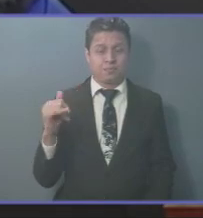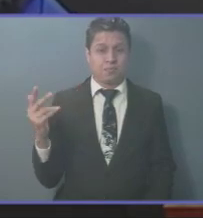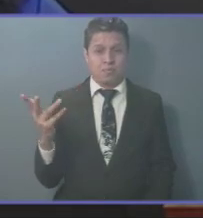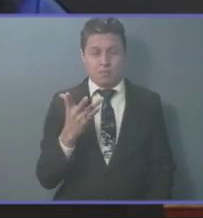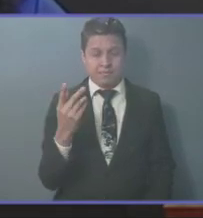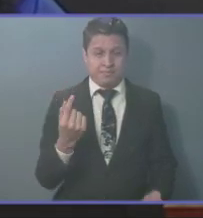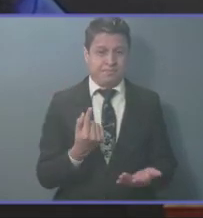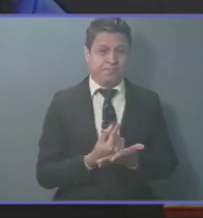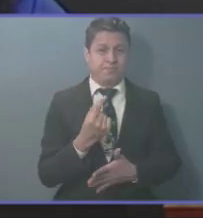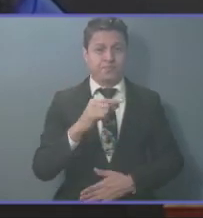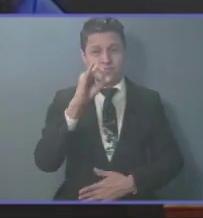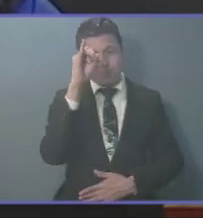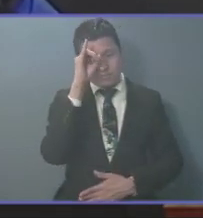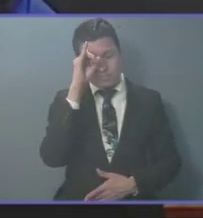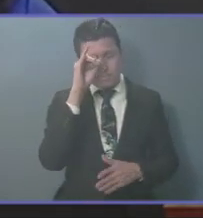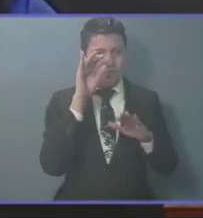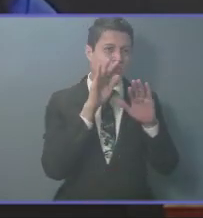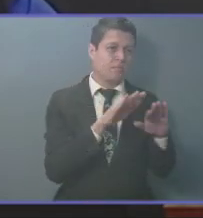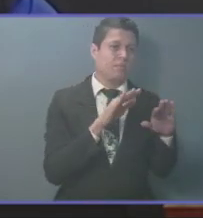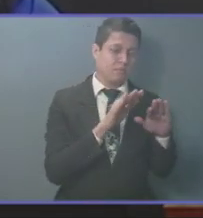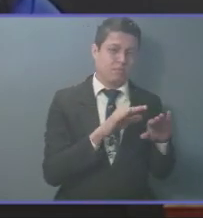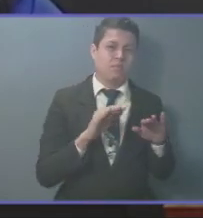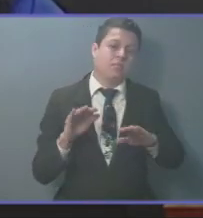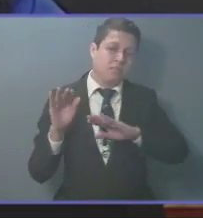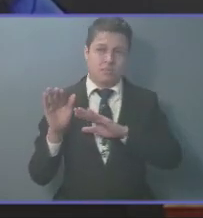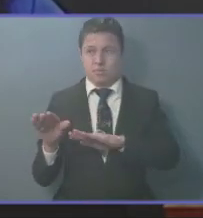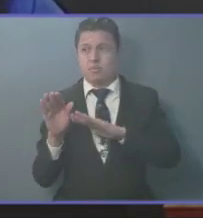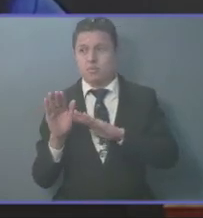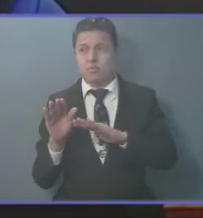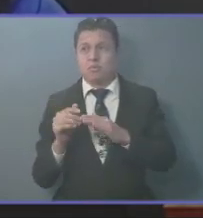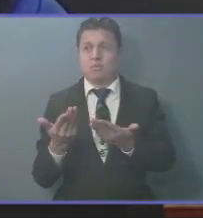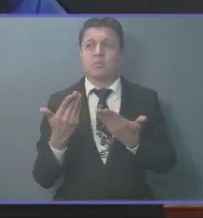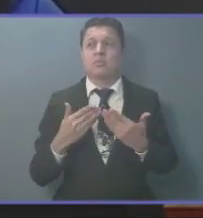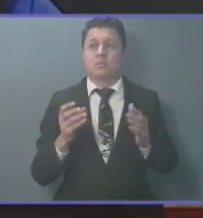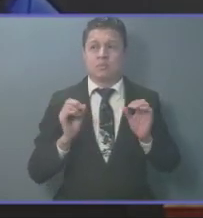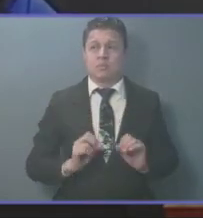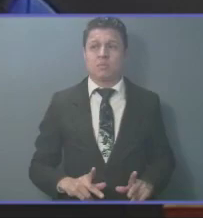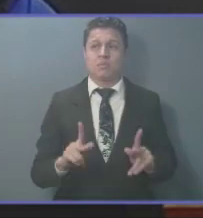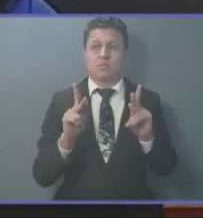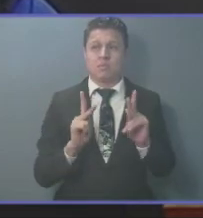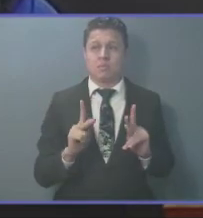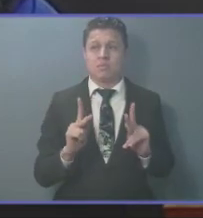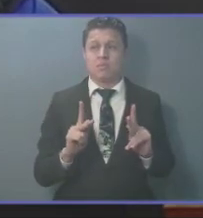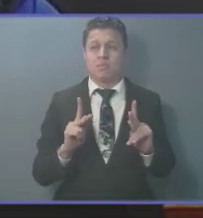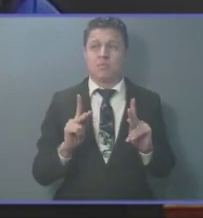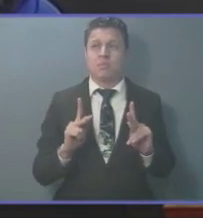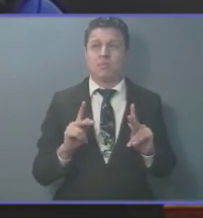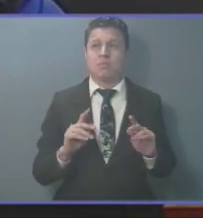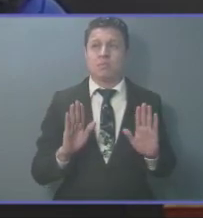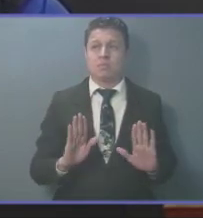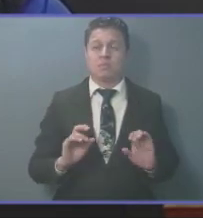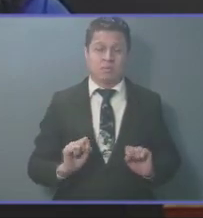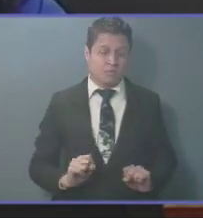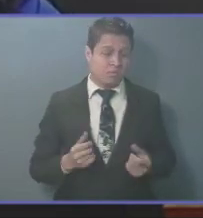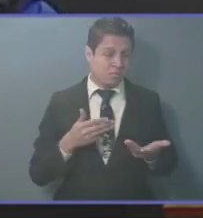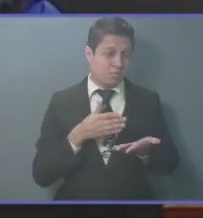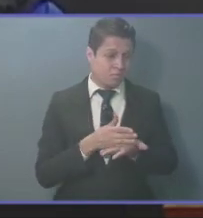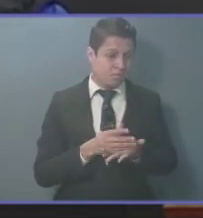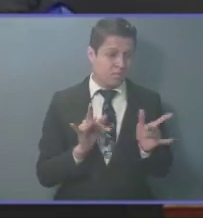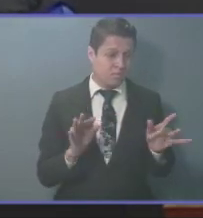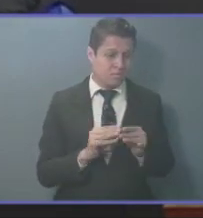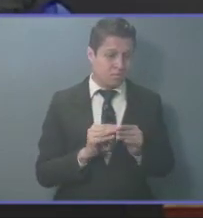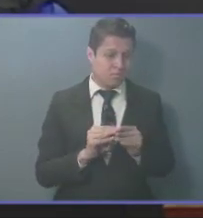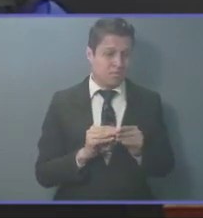la UCA, muchísimas gracias por habernos permitido llegar hasta ahí para